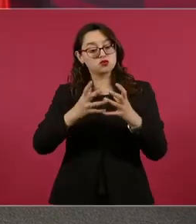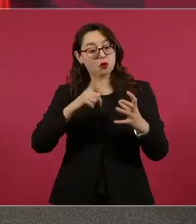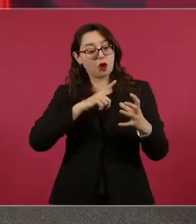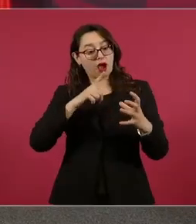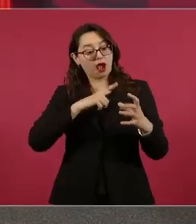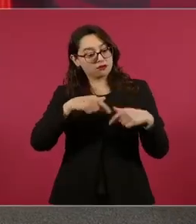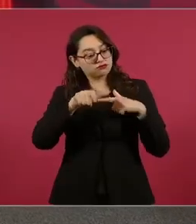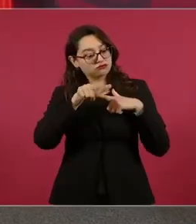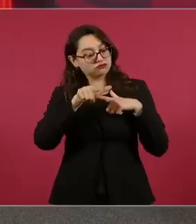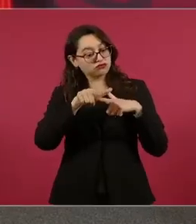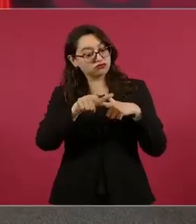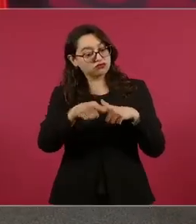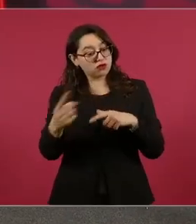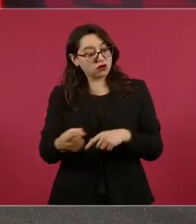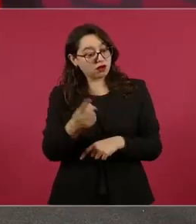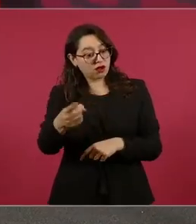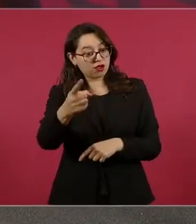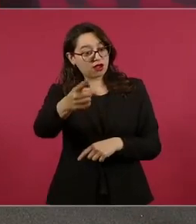dejará